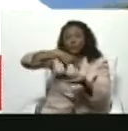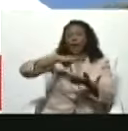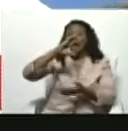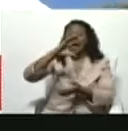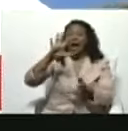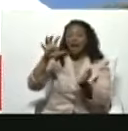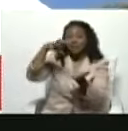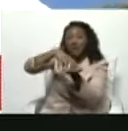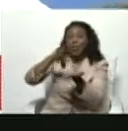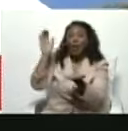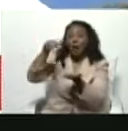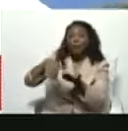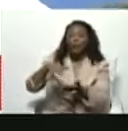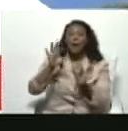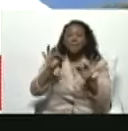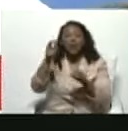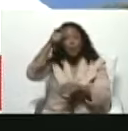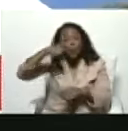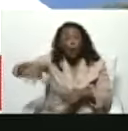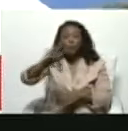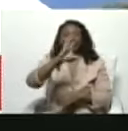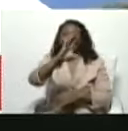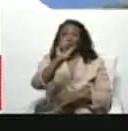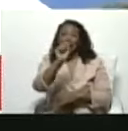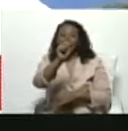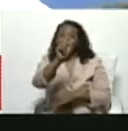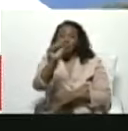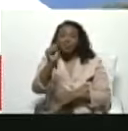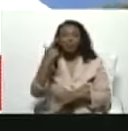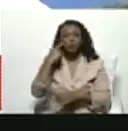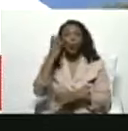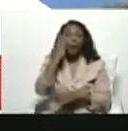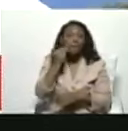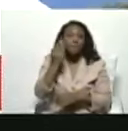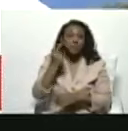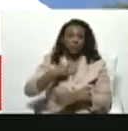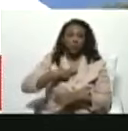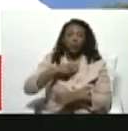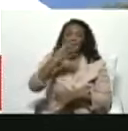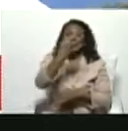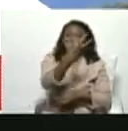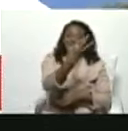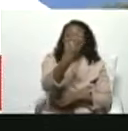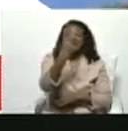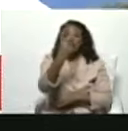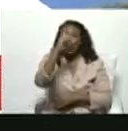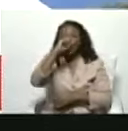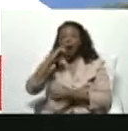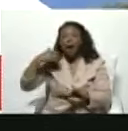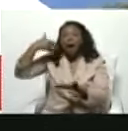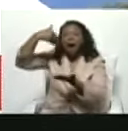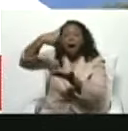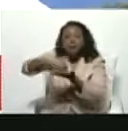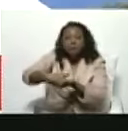Cata. En mi experiencia ya yo tengo 32 años